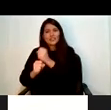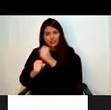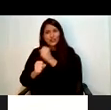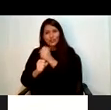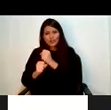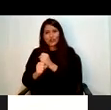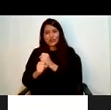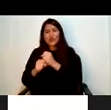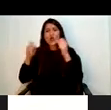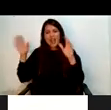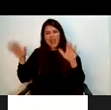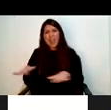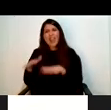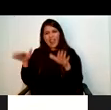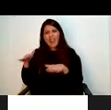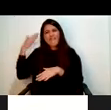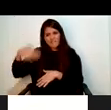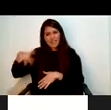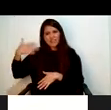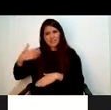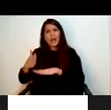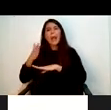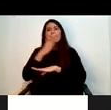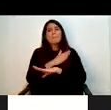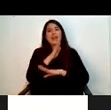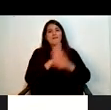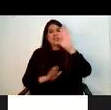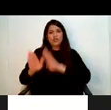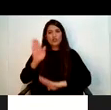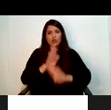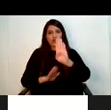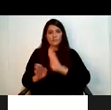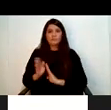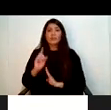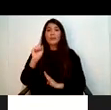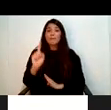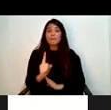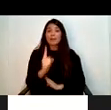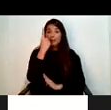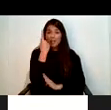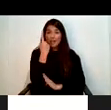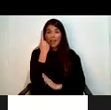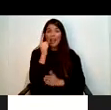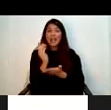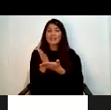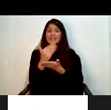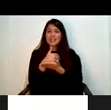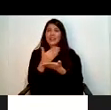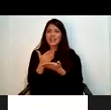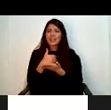con énfasis en la prevención. Y primera estrategia de la cual yo soy